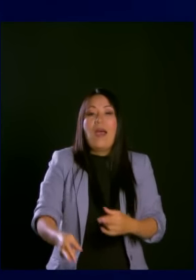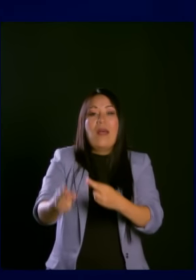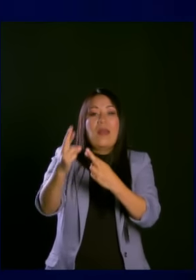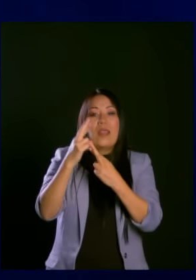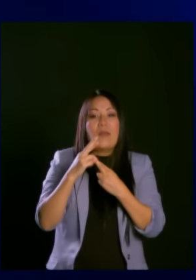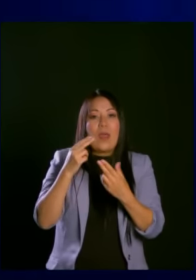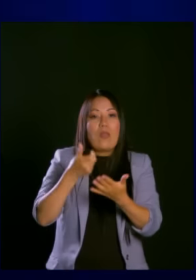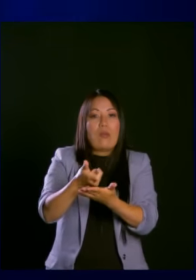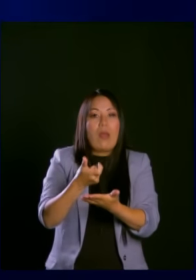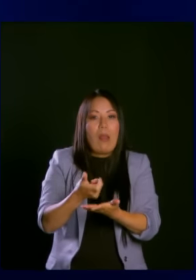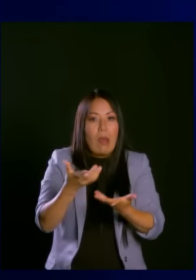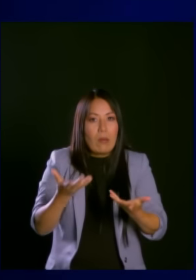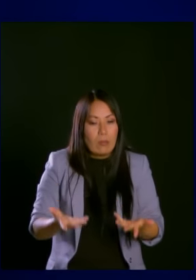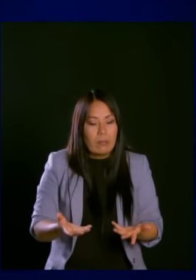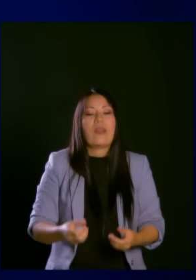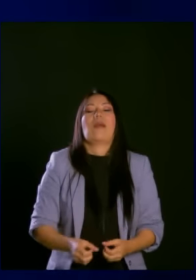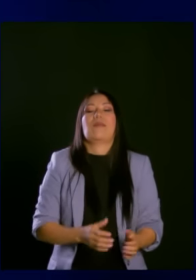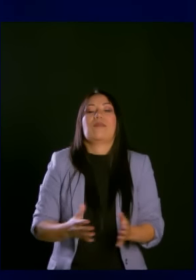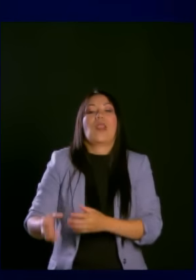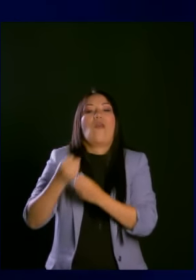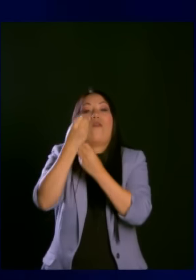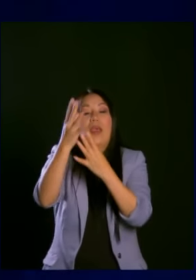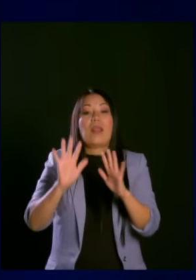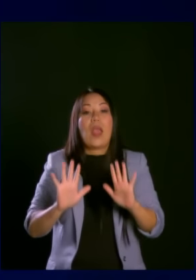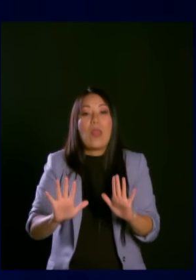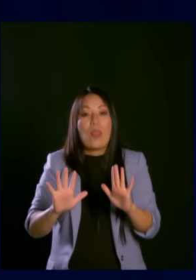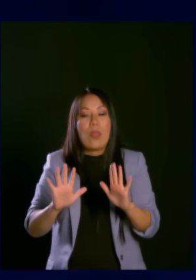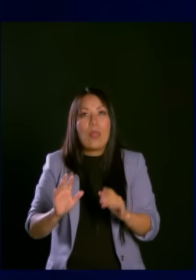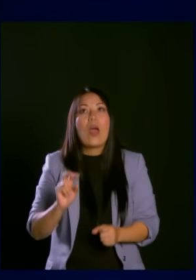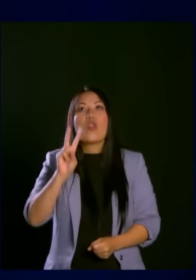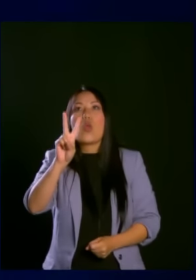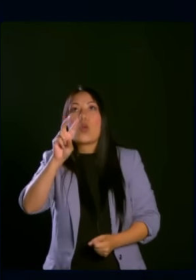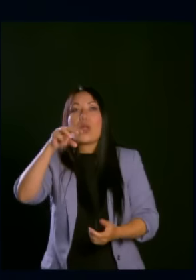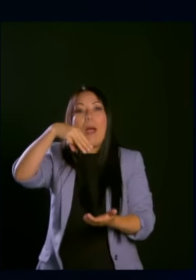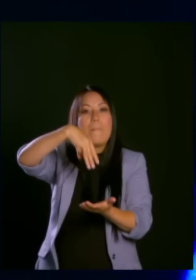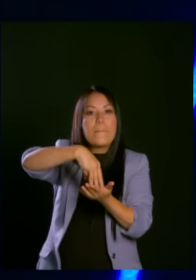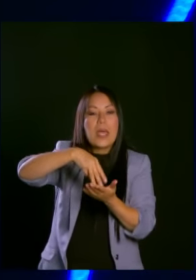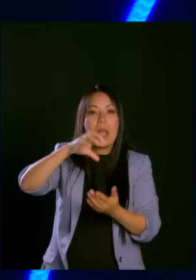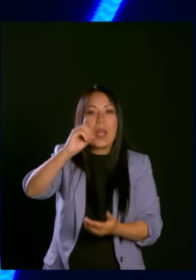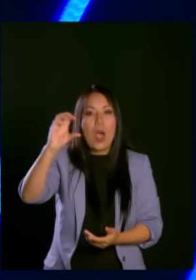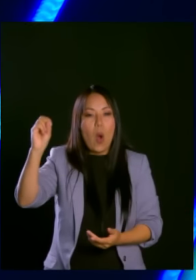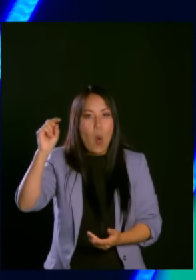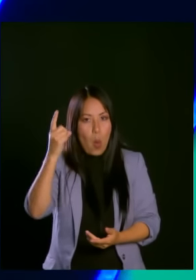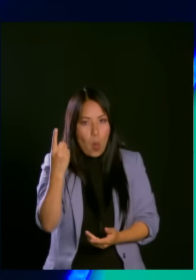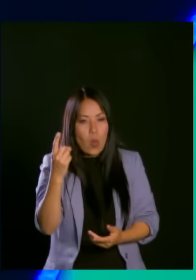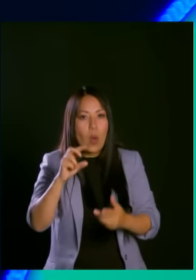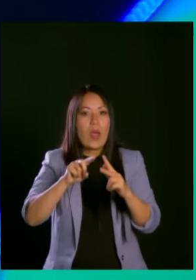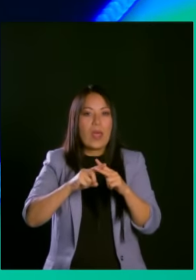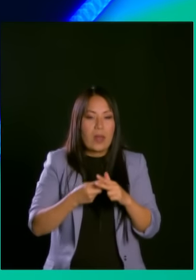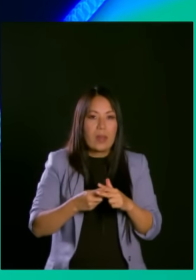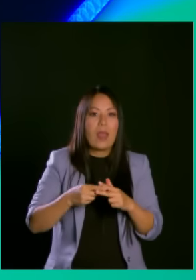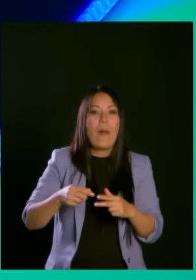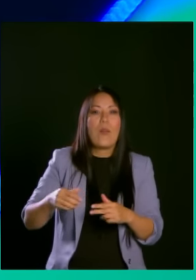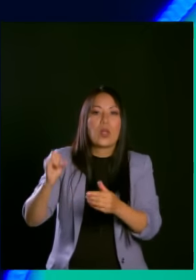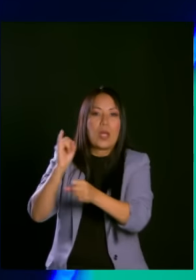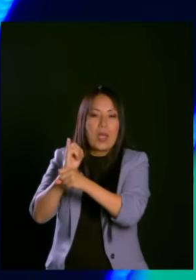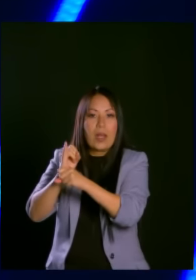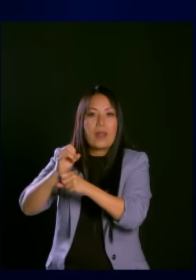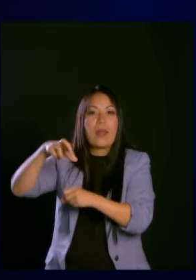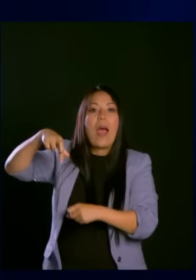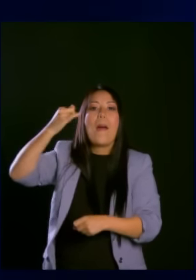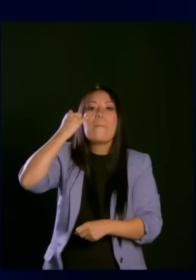2001 inauguramos el Templo Pinula y en el 2008 empezamos a construir acá. Y el Señor, caminando por ese terreno, me habló a